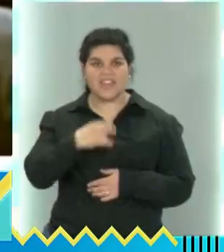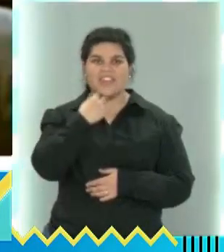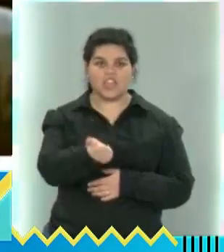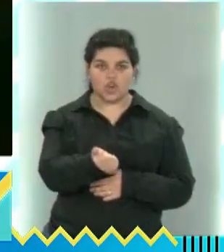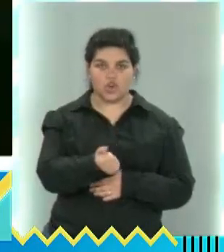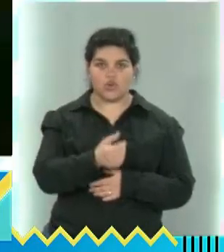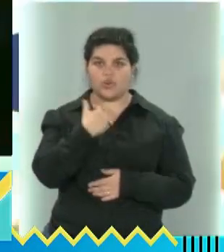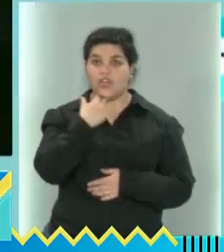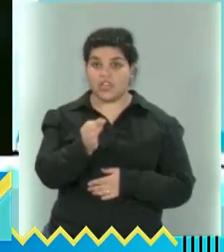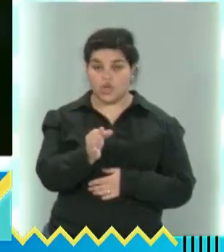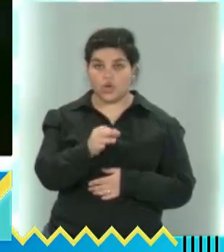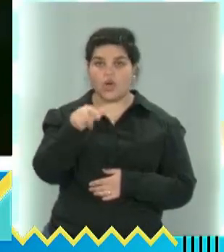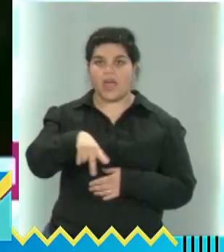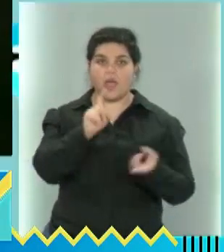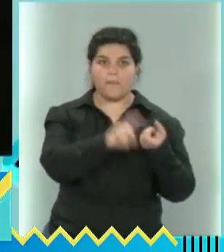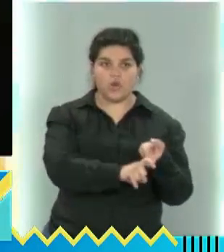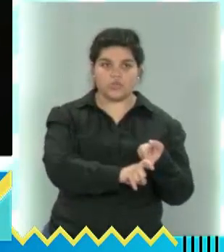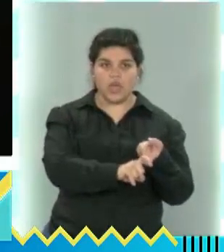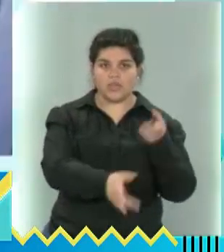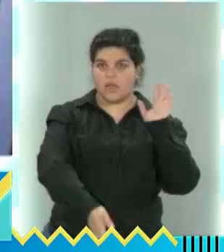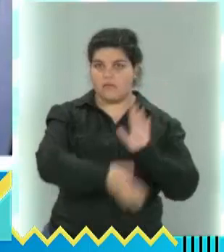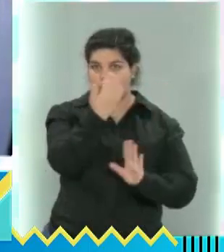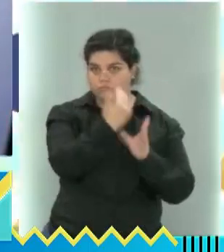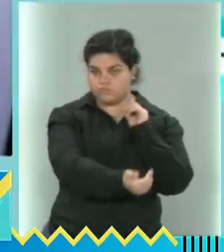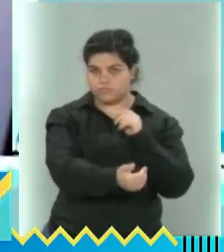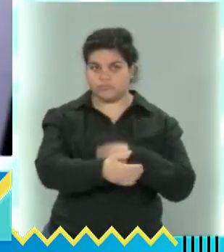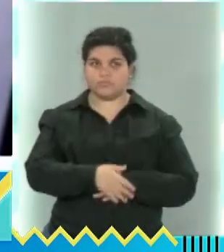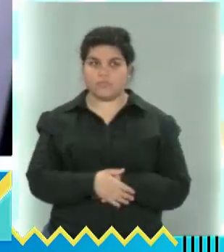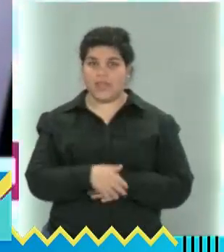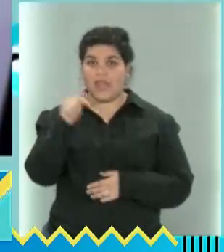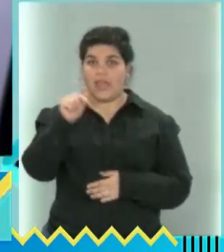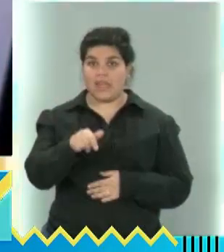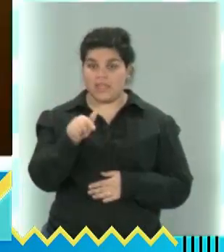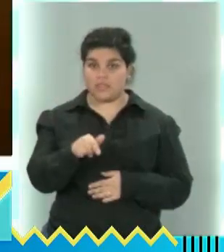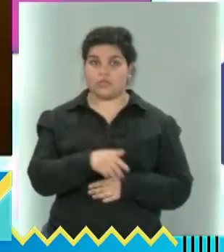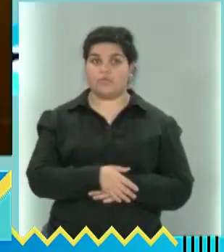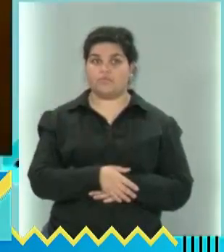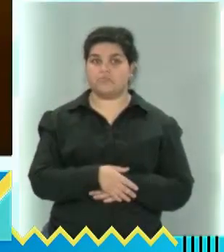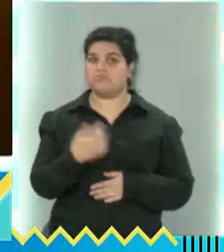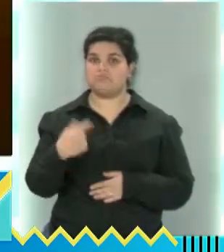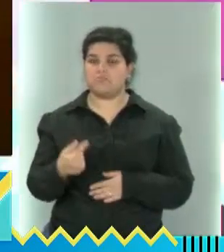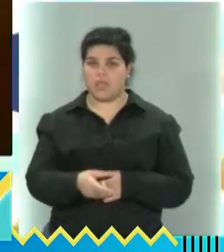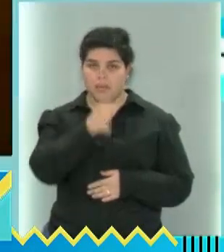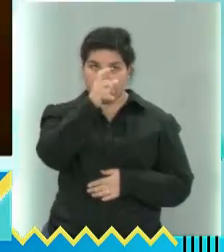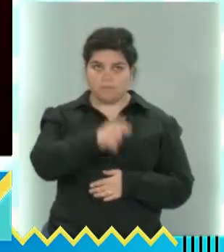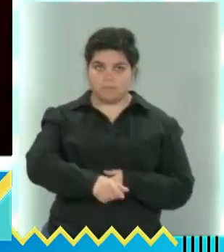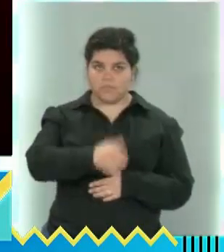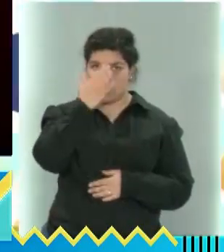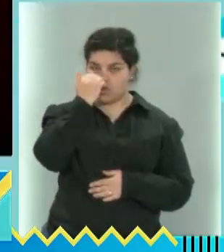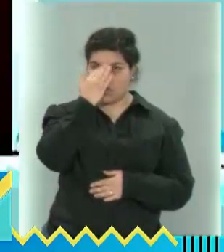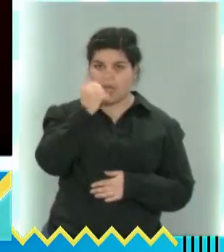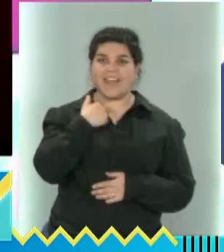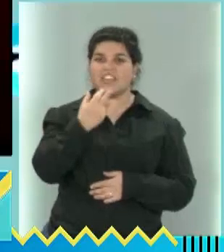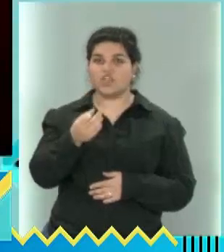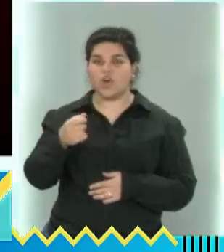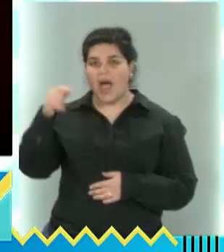abandonados por su esposa Joanne, interpretada por Meryl Streep. En Kramer vs. Kramer vemos a Dustin Hoffman criando solo a su hijo de 7